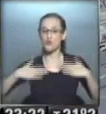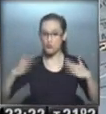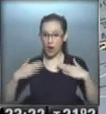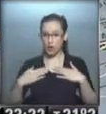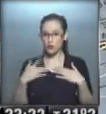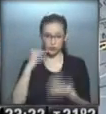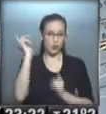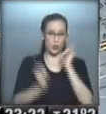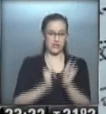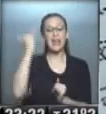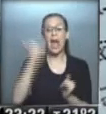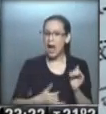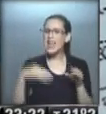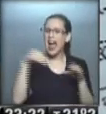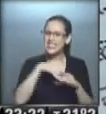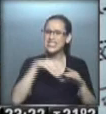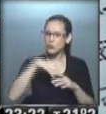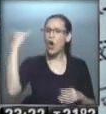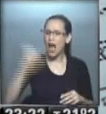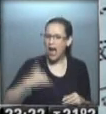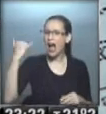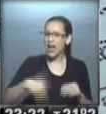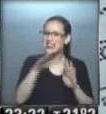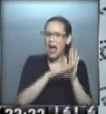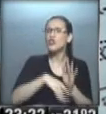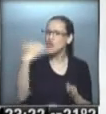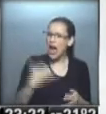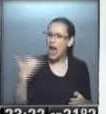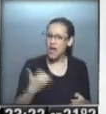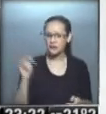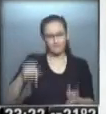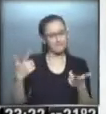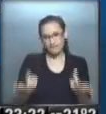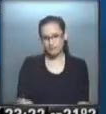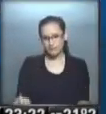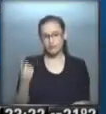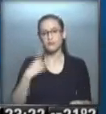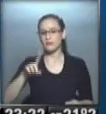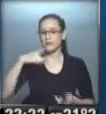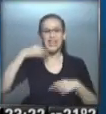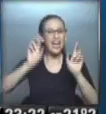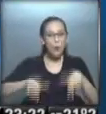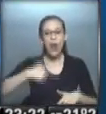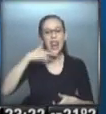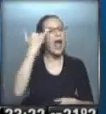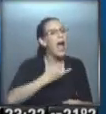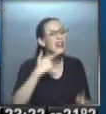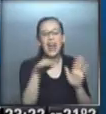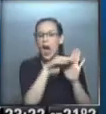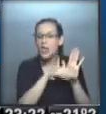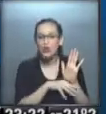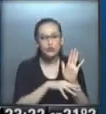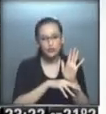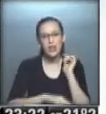sosteniendo. Hay archivos, hay más datos, los datos no aparecen, pero en alguna parte están, porque todo esto